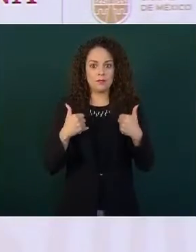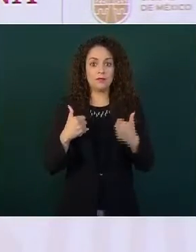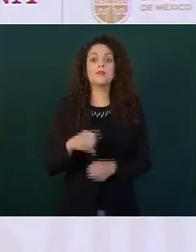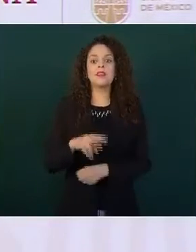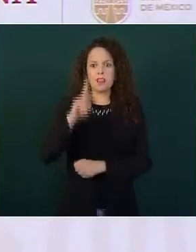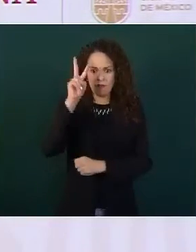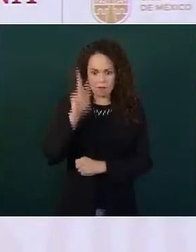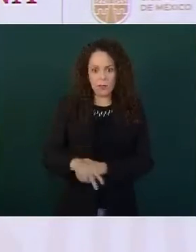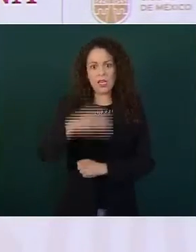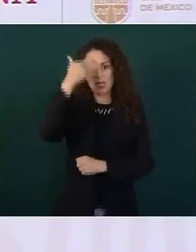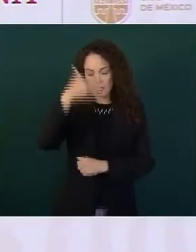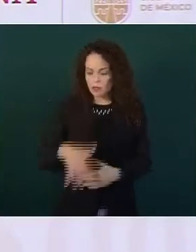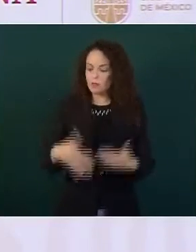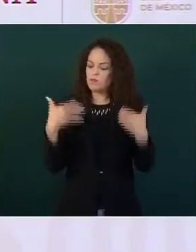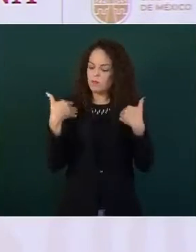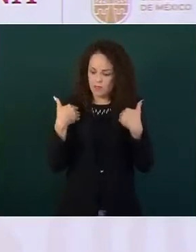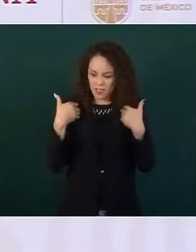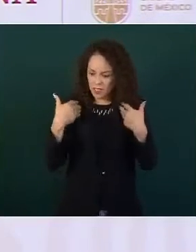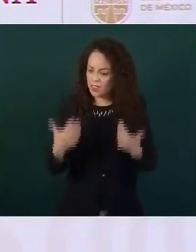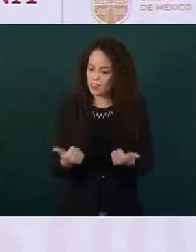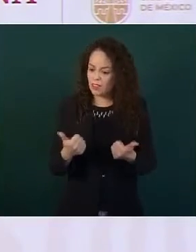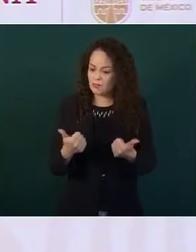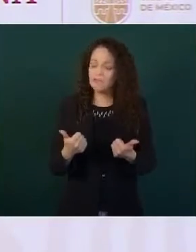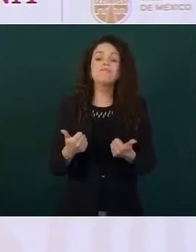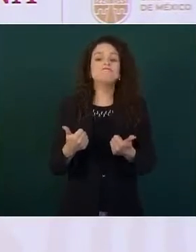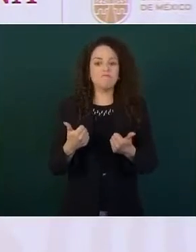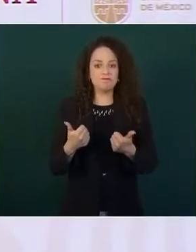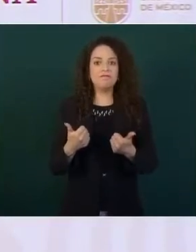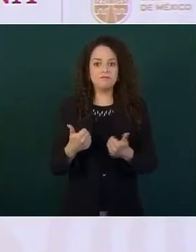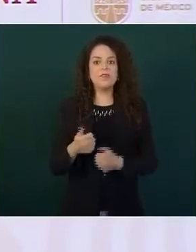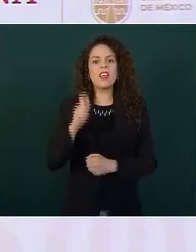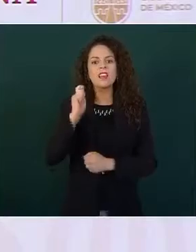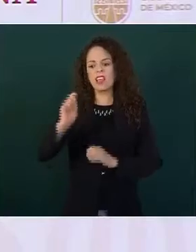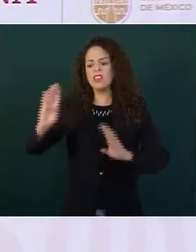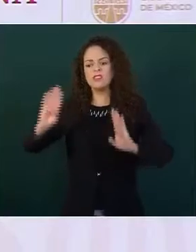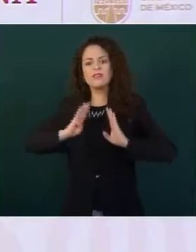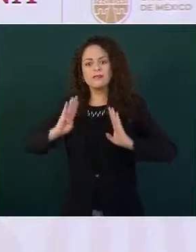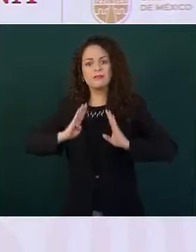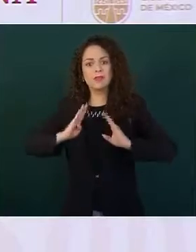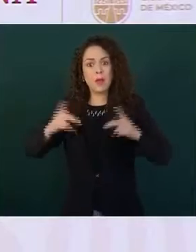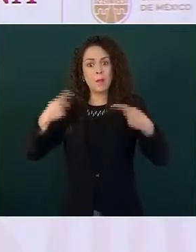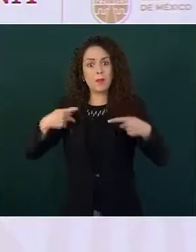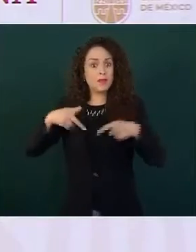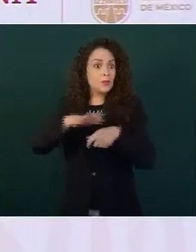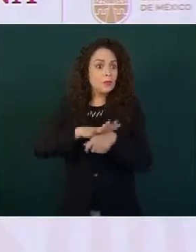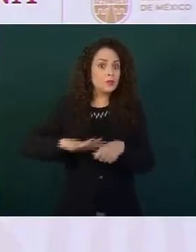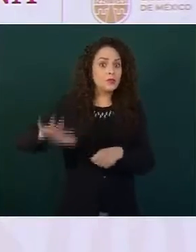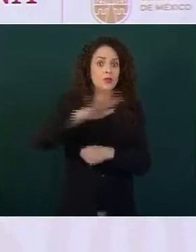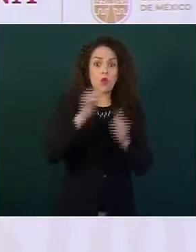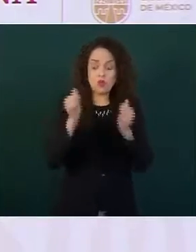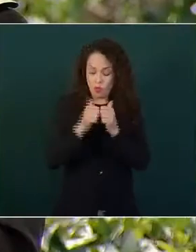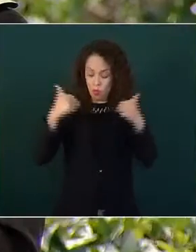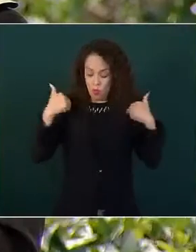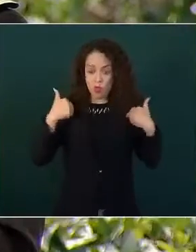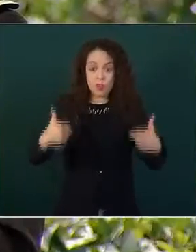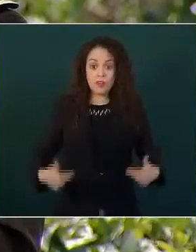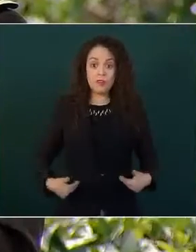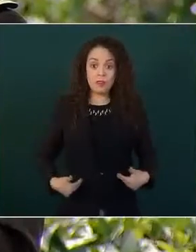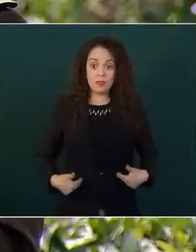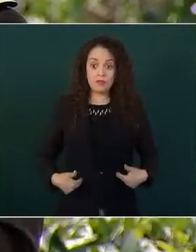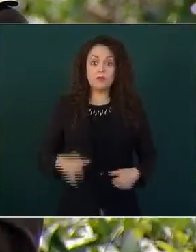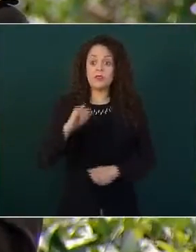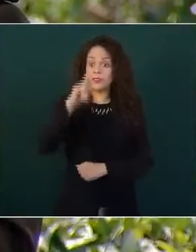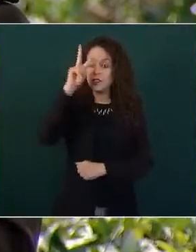qué nuestro ejército es pueblo uniformado. Así se comprende por qué en el corazón de